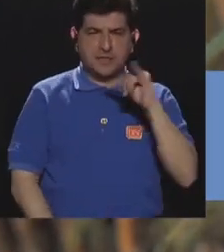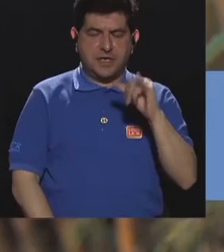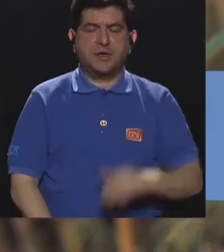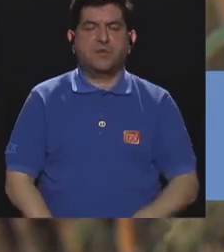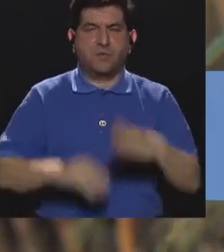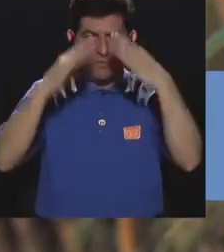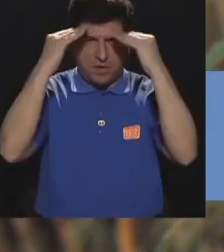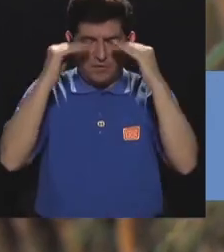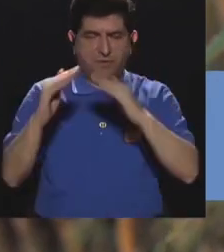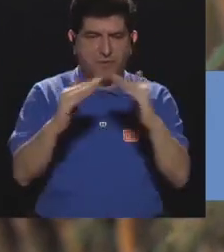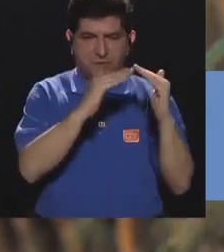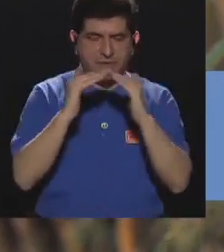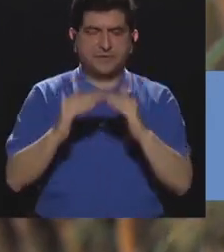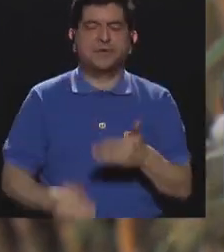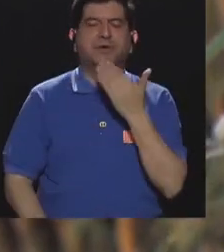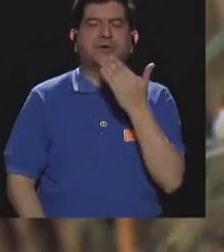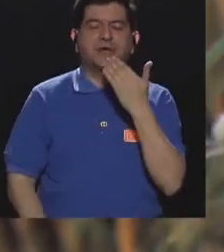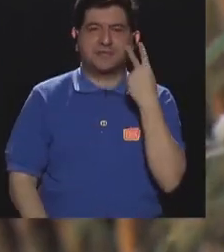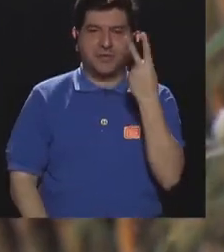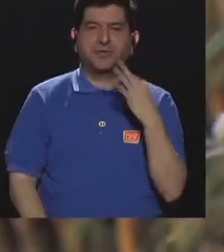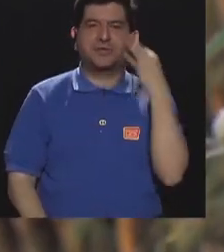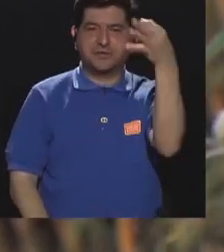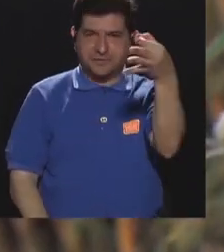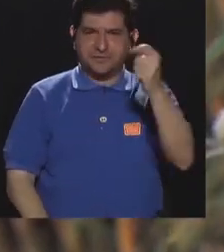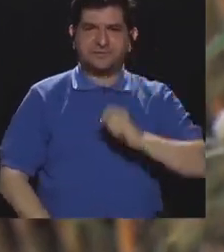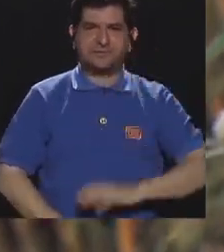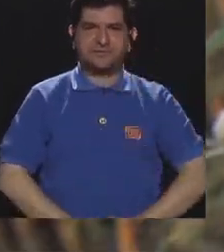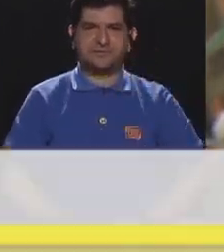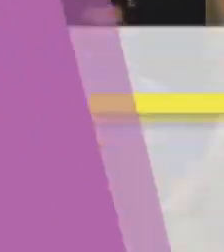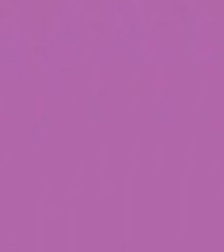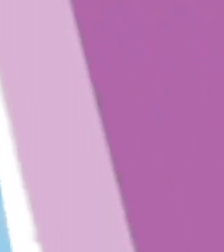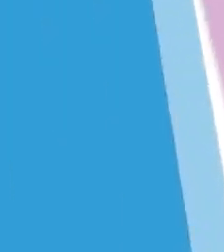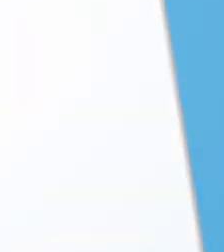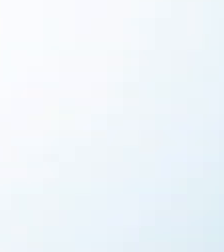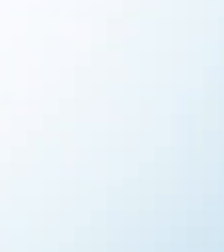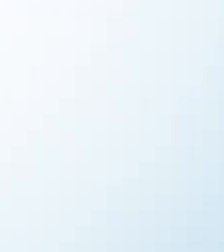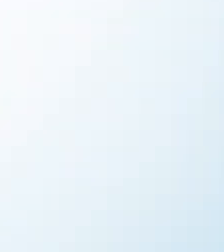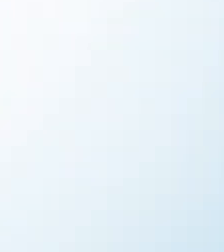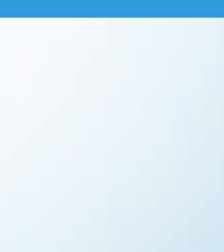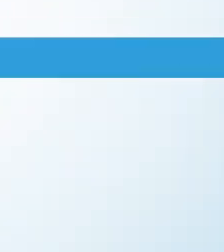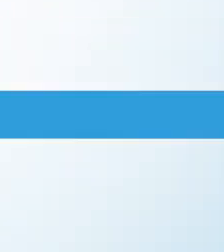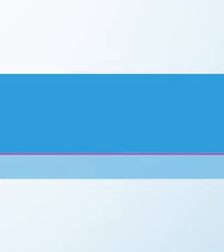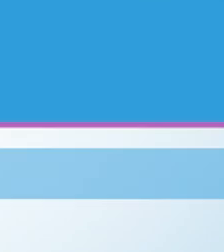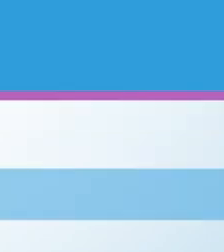tienen la misma indicación en su comunidad. Muchísimas gracias y nos vemos en la próxima.